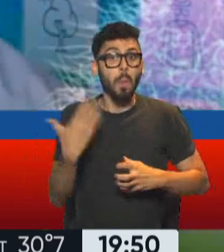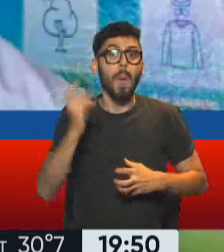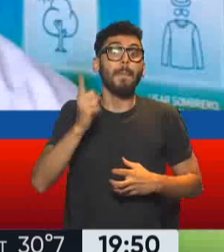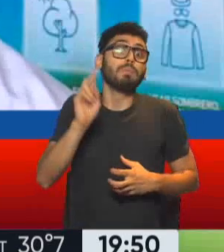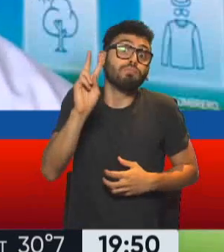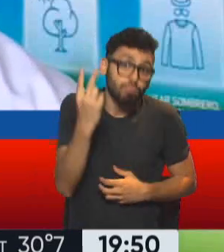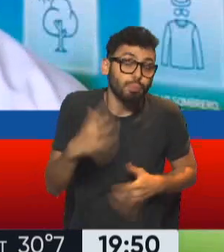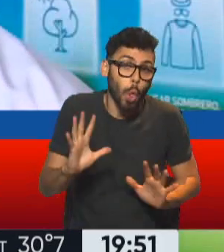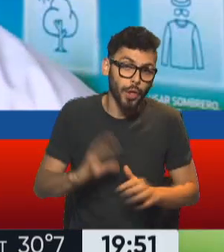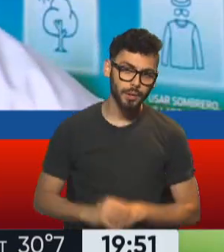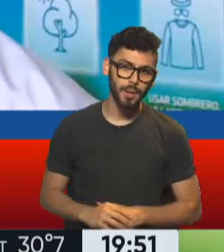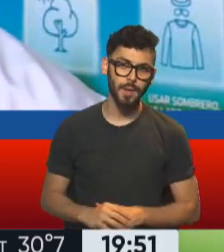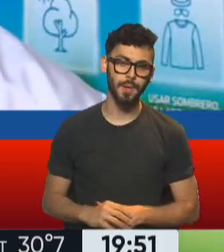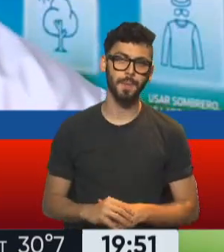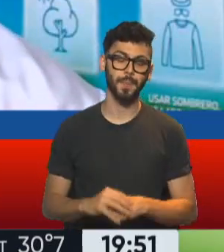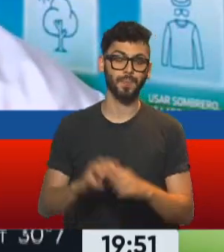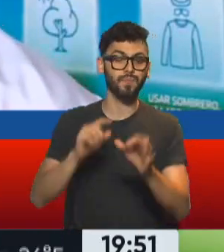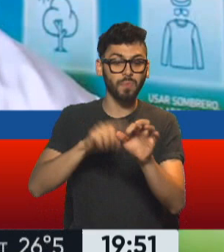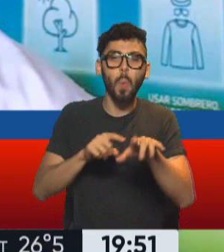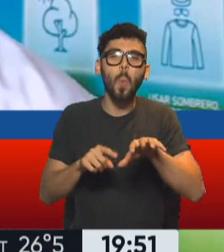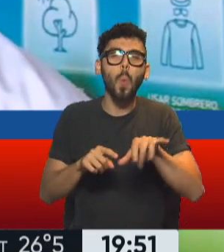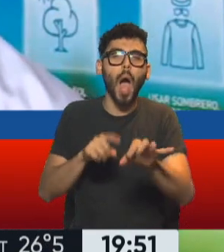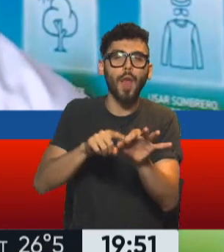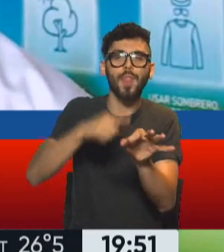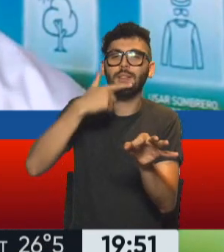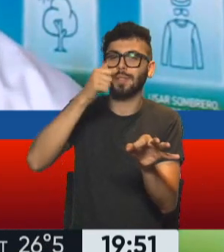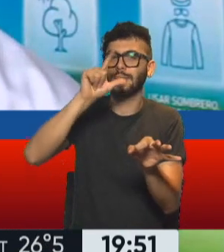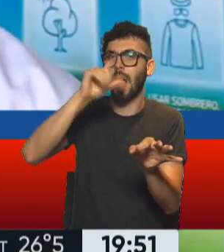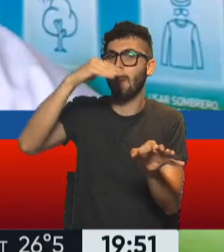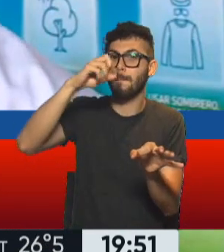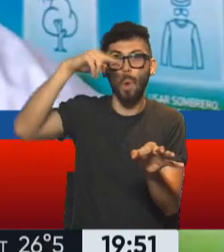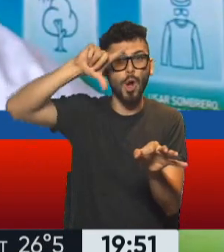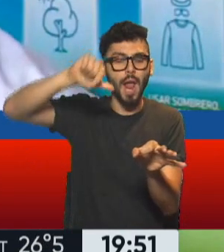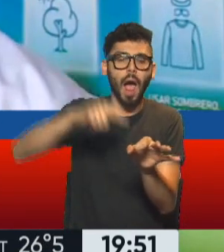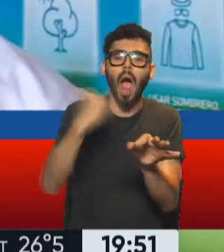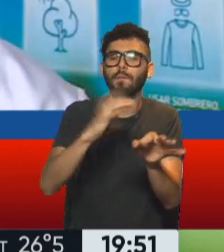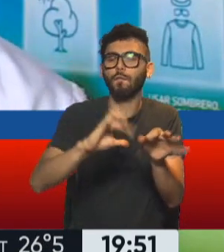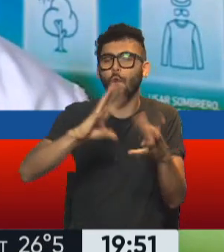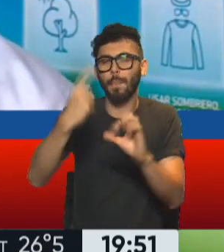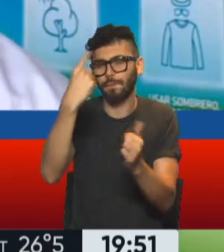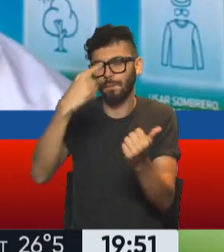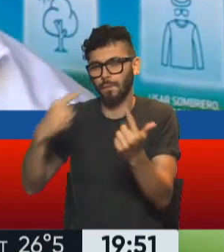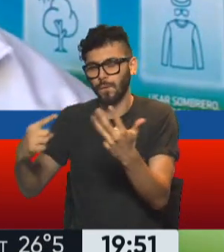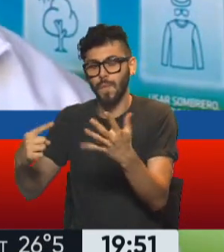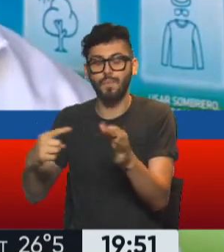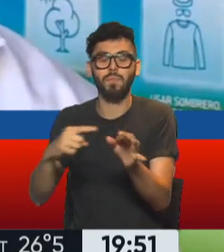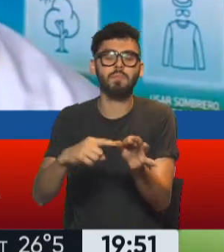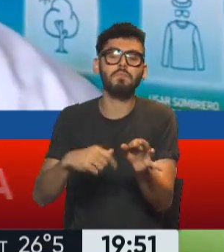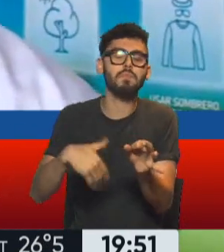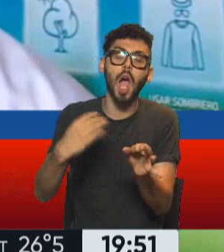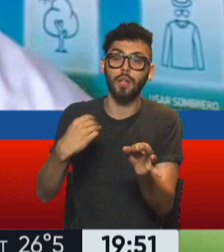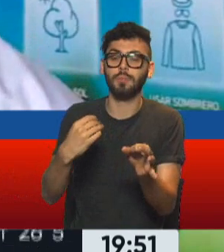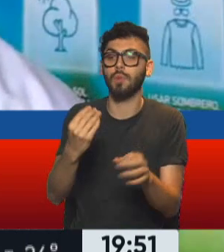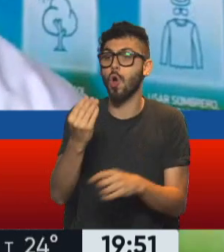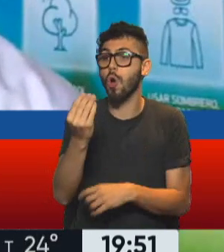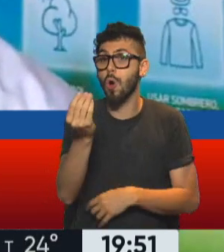tiene varios tipos distintos y que se caracteriza por poder encontrarse en